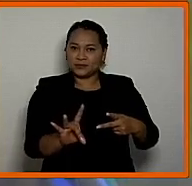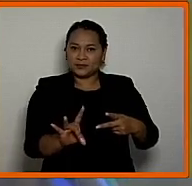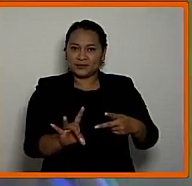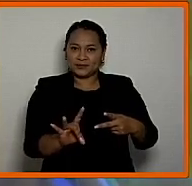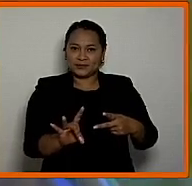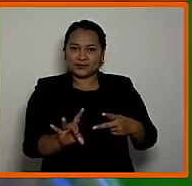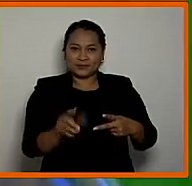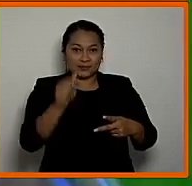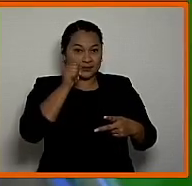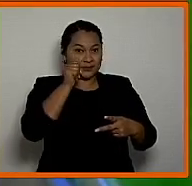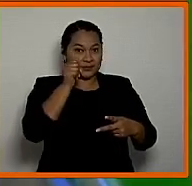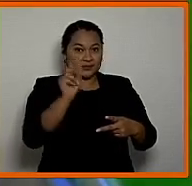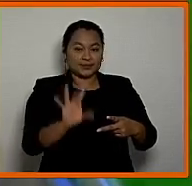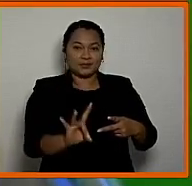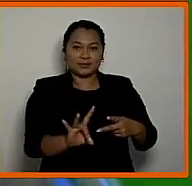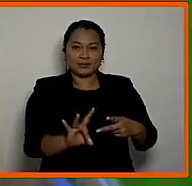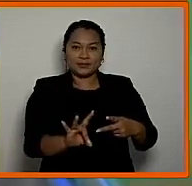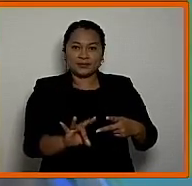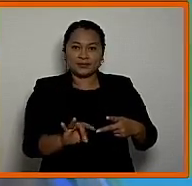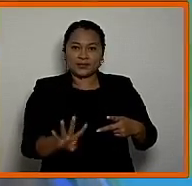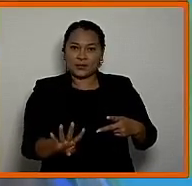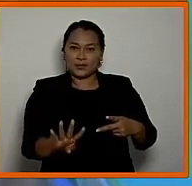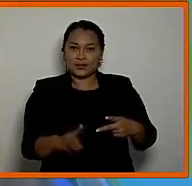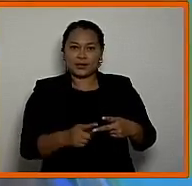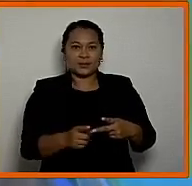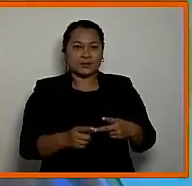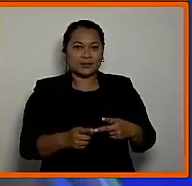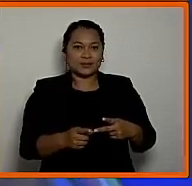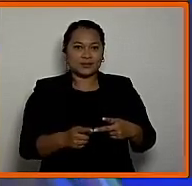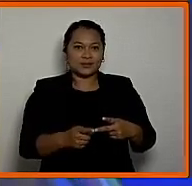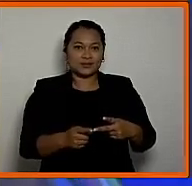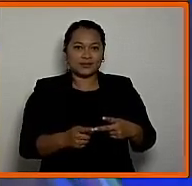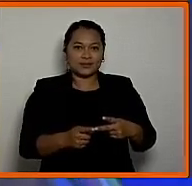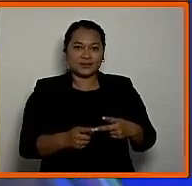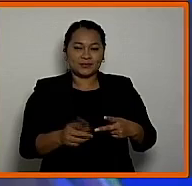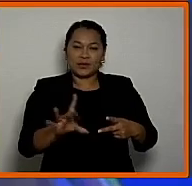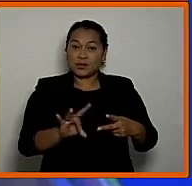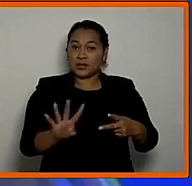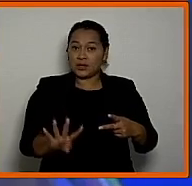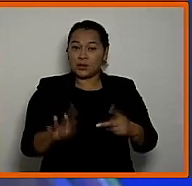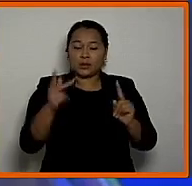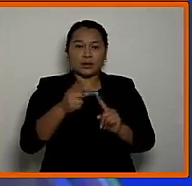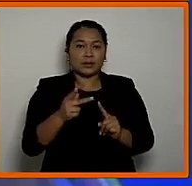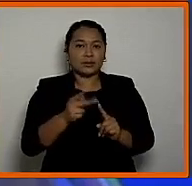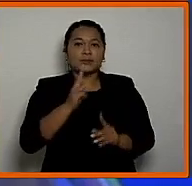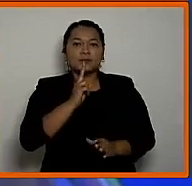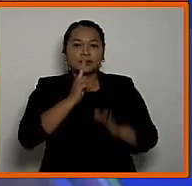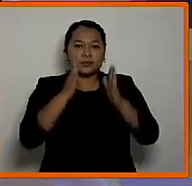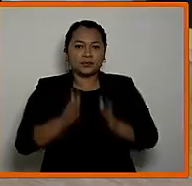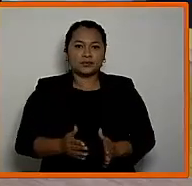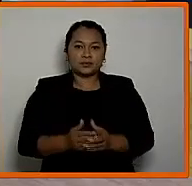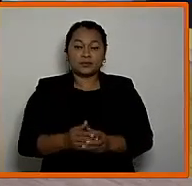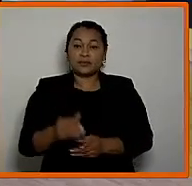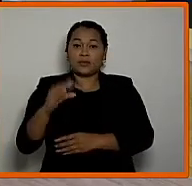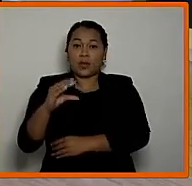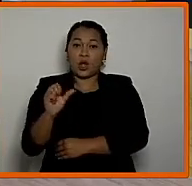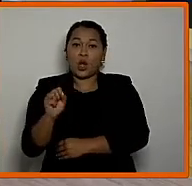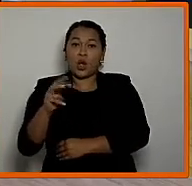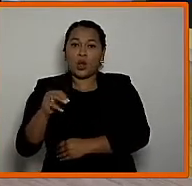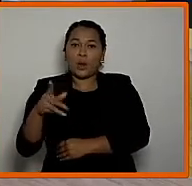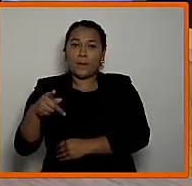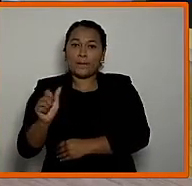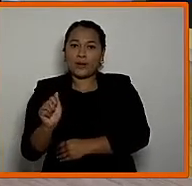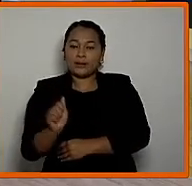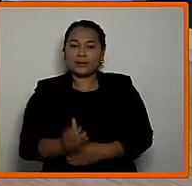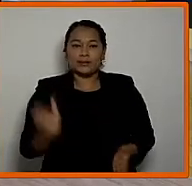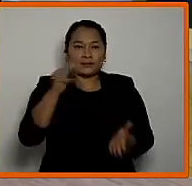Segundo dígito, atentos, porque este es el 4. Segundo número ganador es el 84 con su catrachada compa. Con mucho gusto, repito, tus